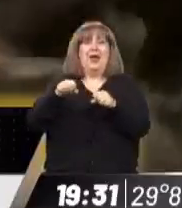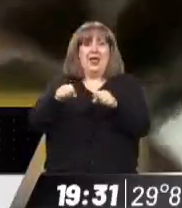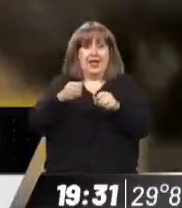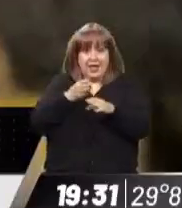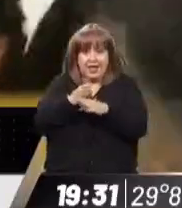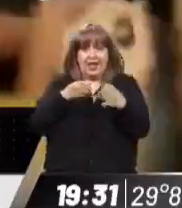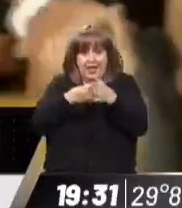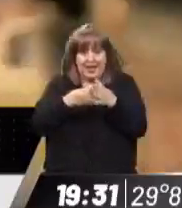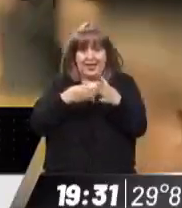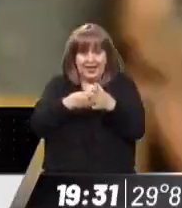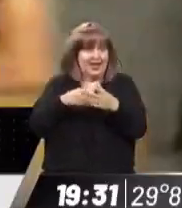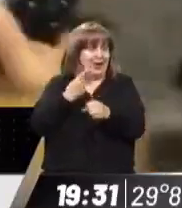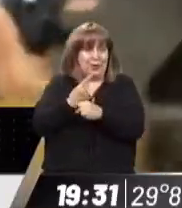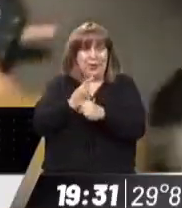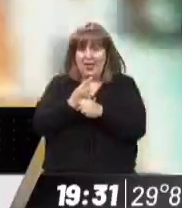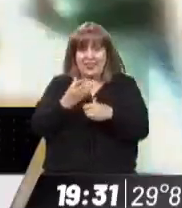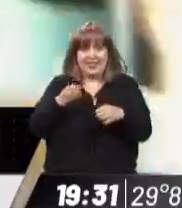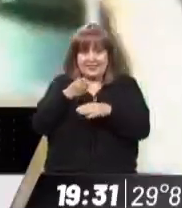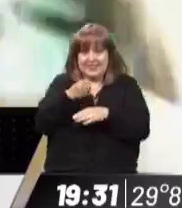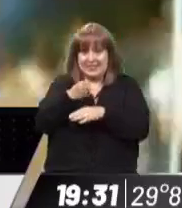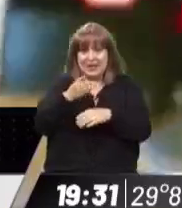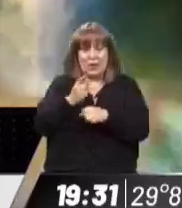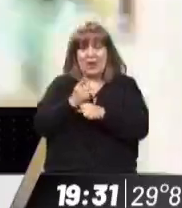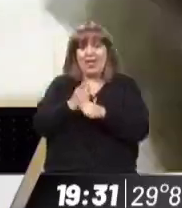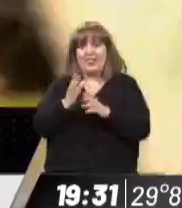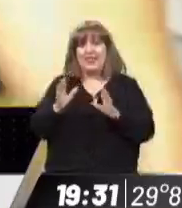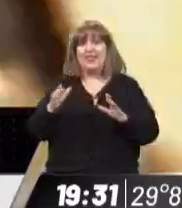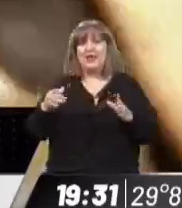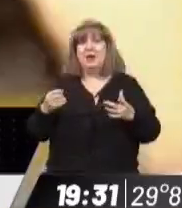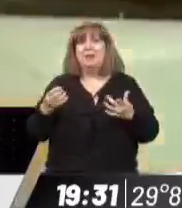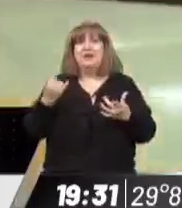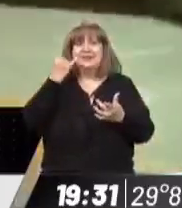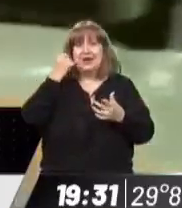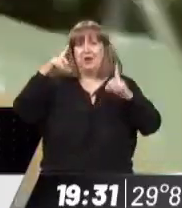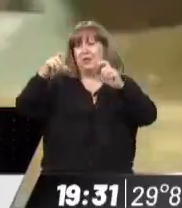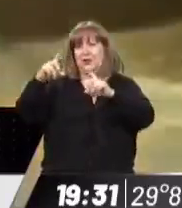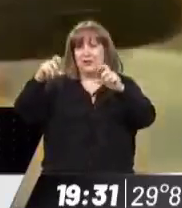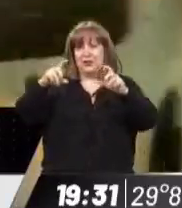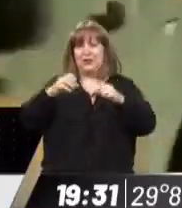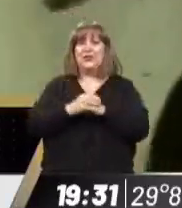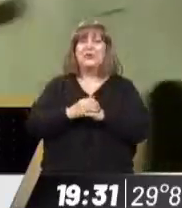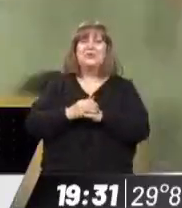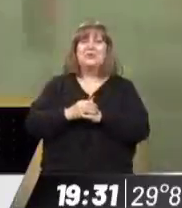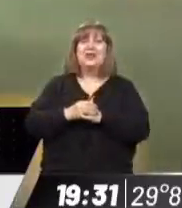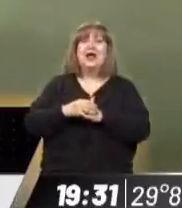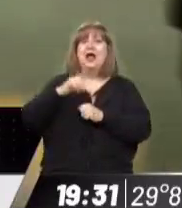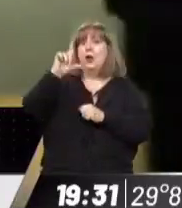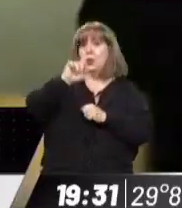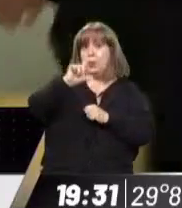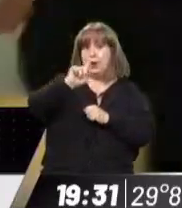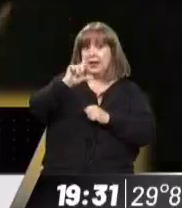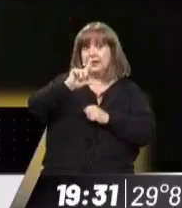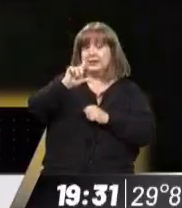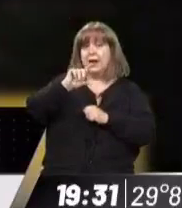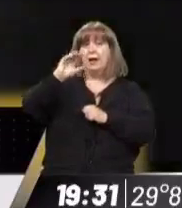avanzar. No puede avanzar. Yo ya estaba adentro, ahora por eso no me di cuenta que le pasaba eso. El lunes ya tiene que estar, lunes o martes, en Francia. Sí, el